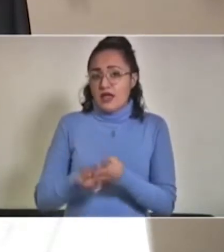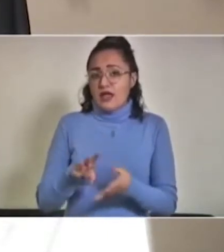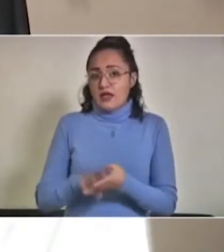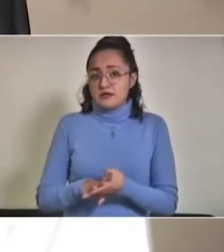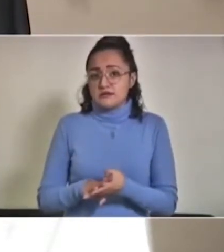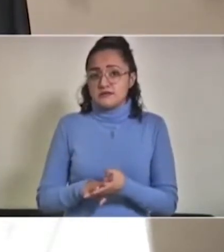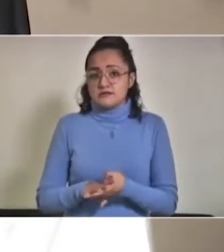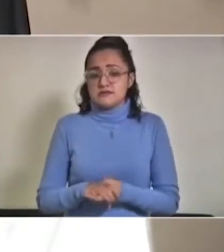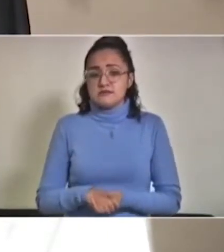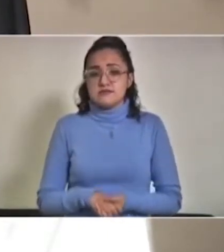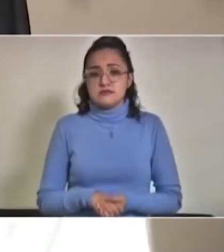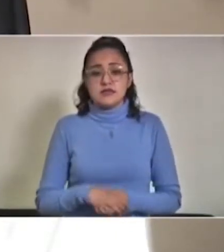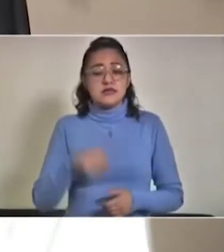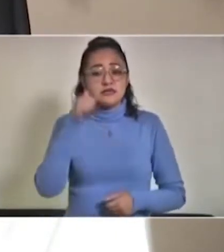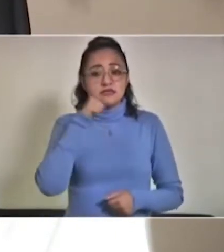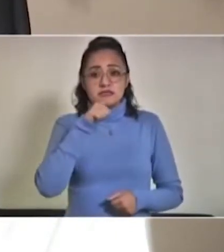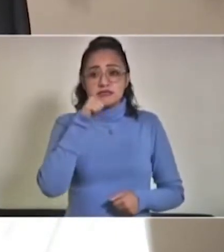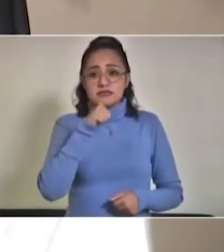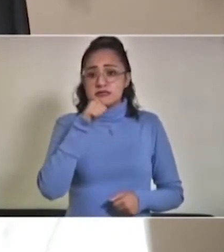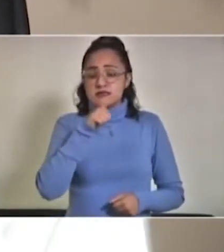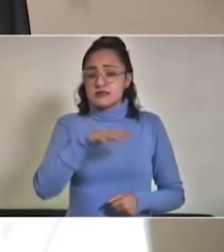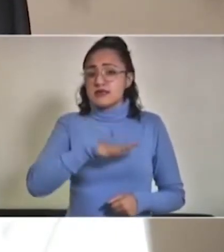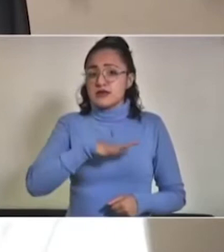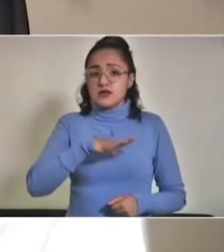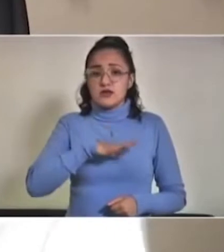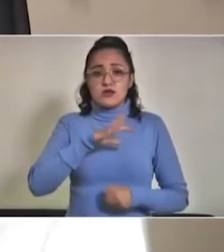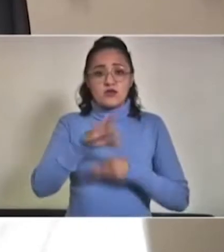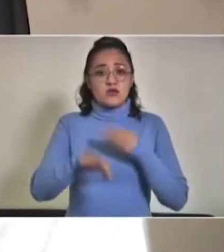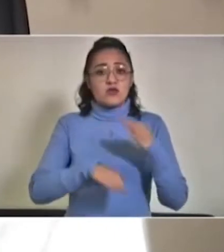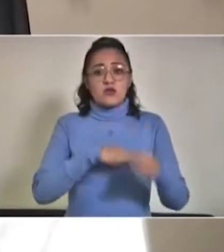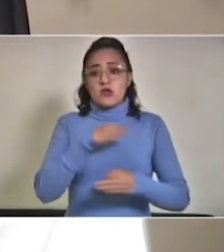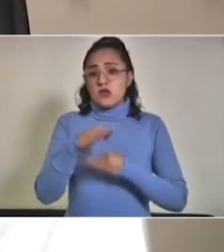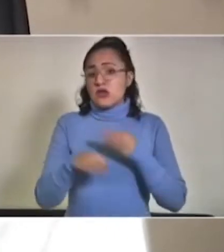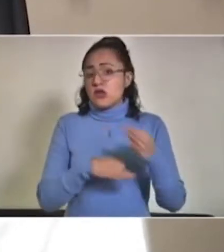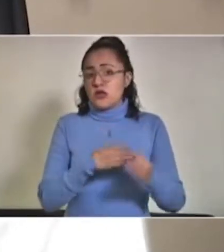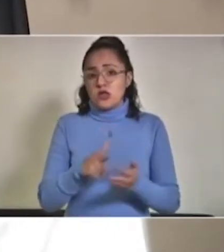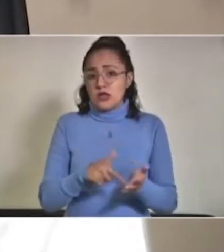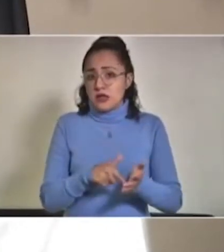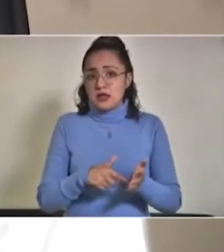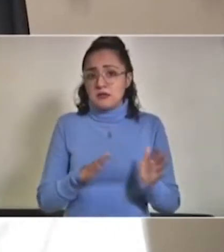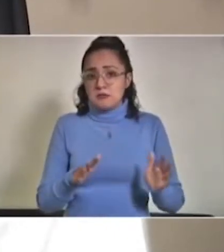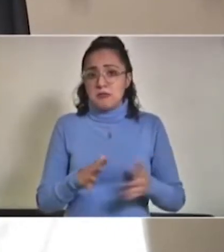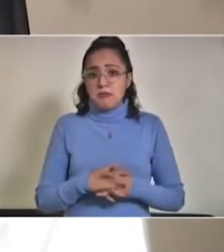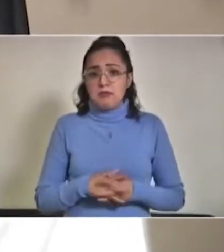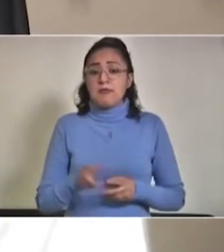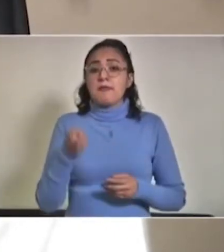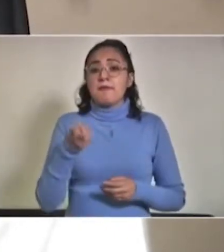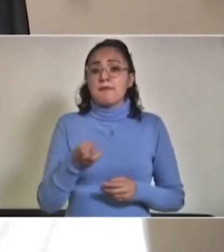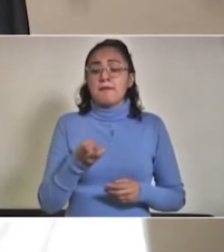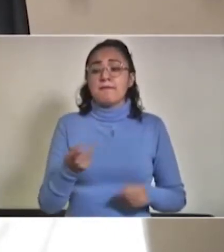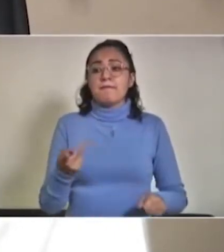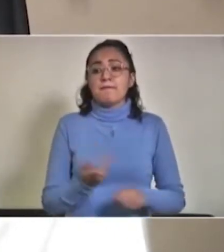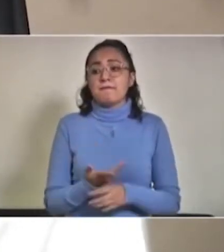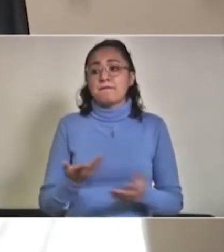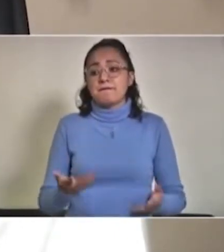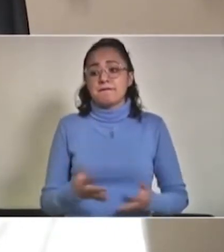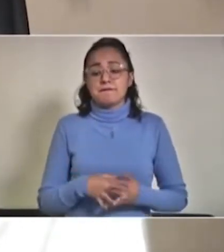Pues siempre habrá en todo momento este tipo